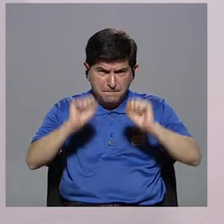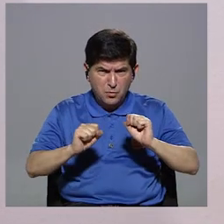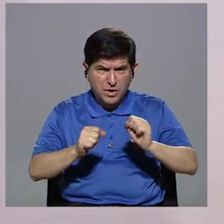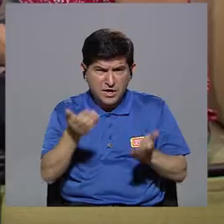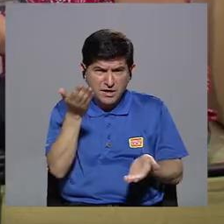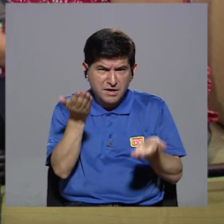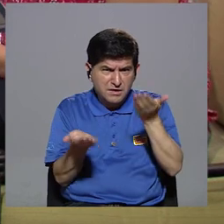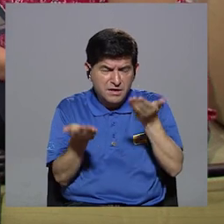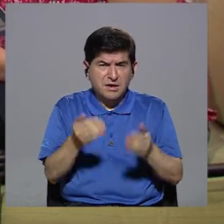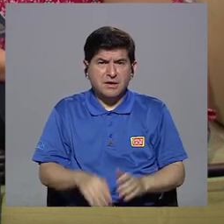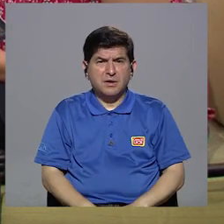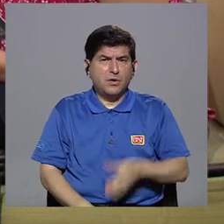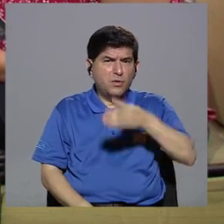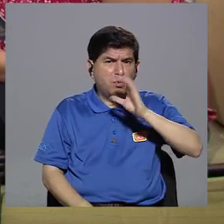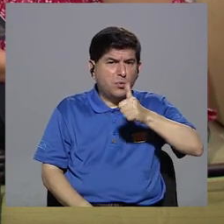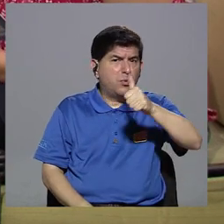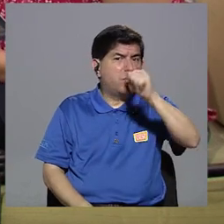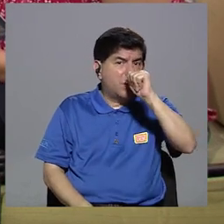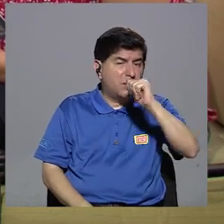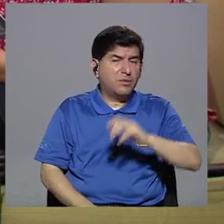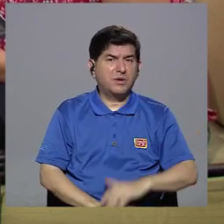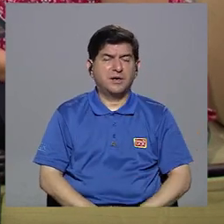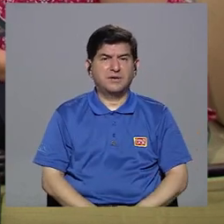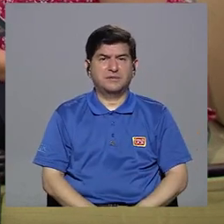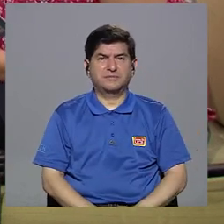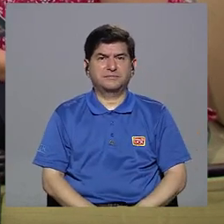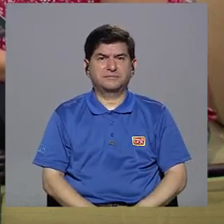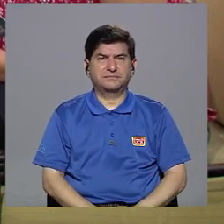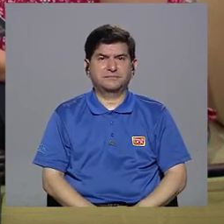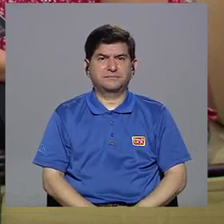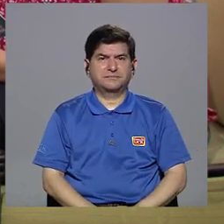podrían compensarlo un poco tomando agua